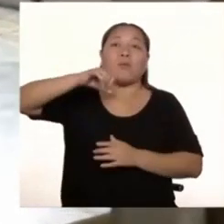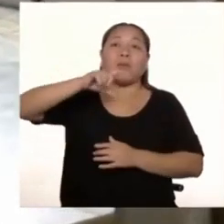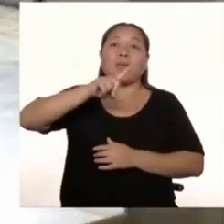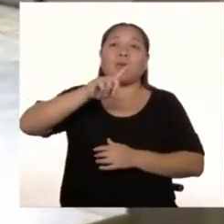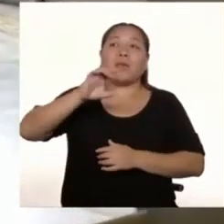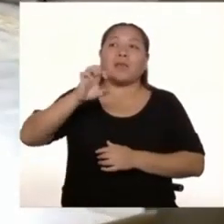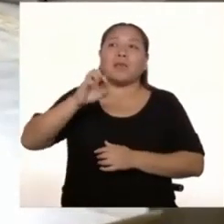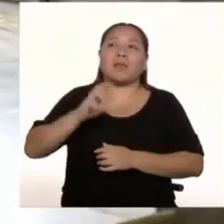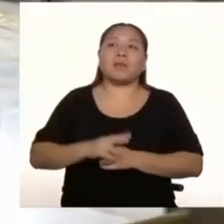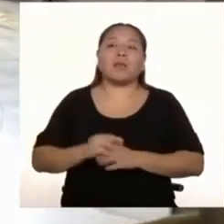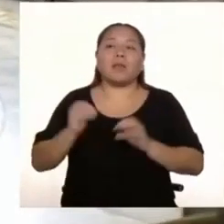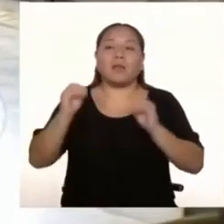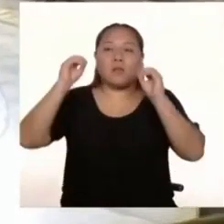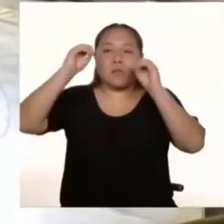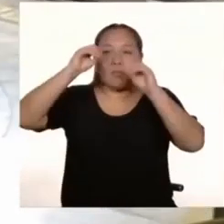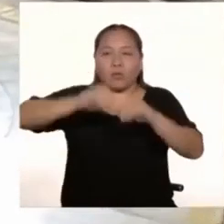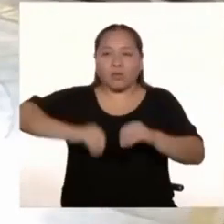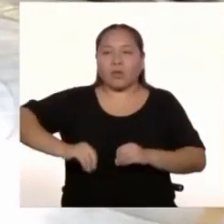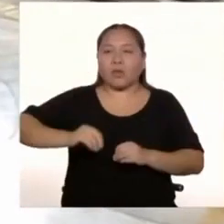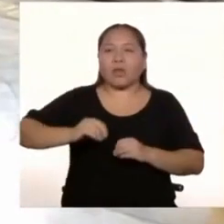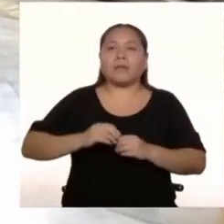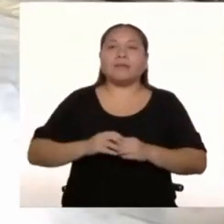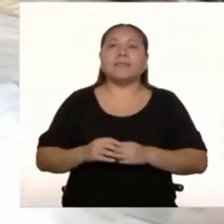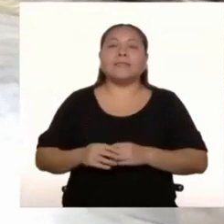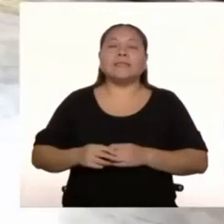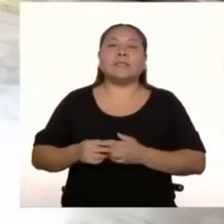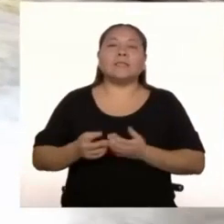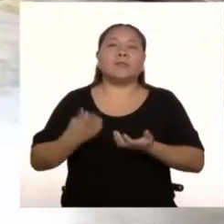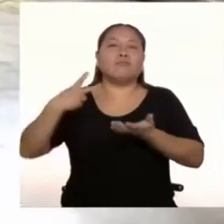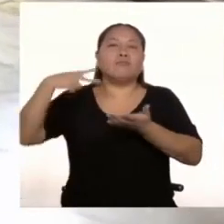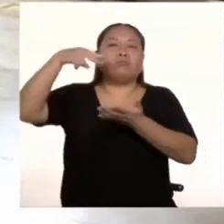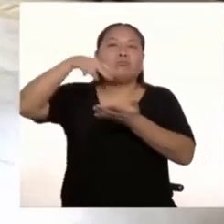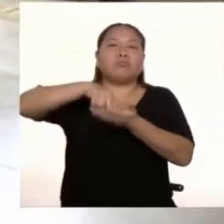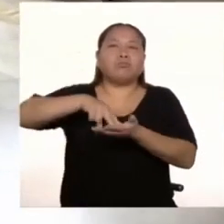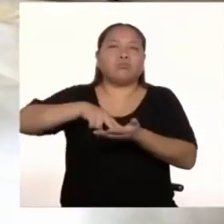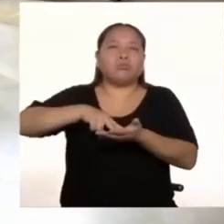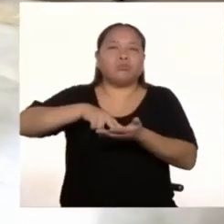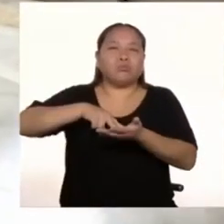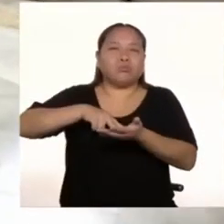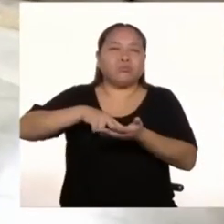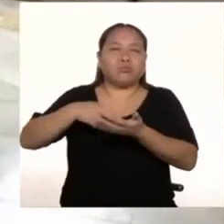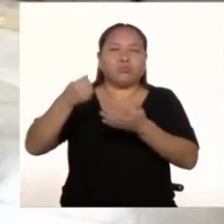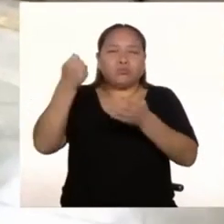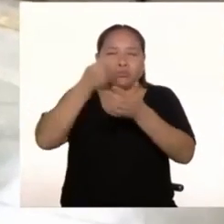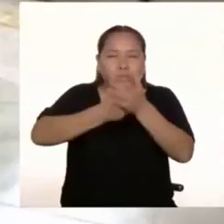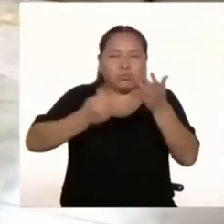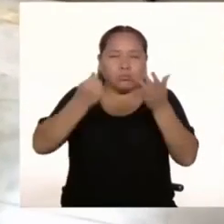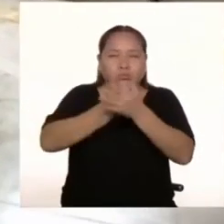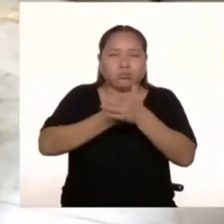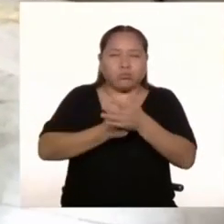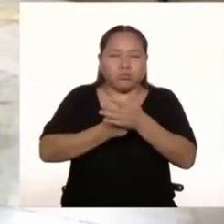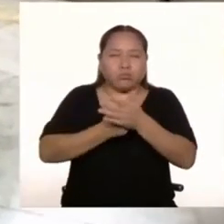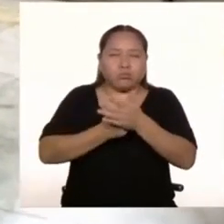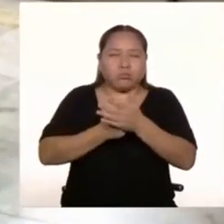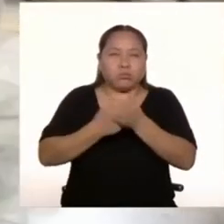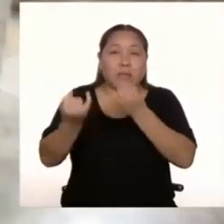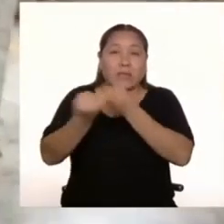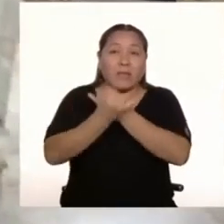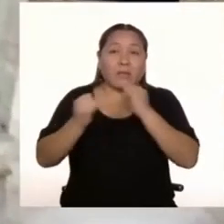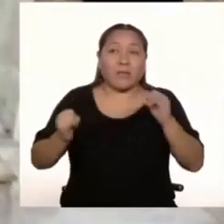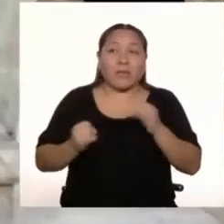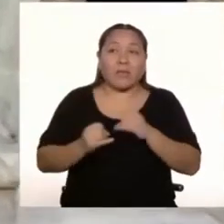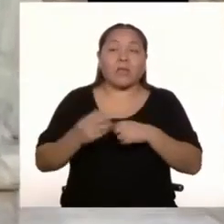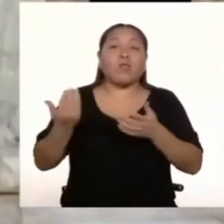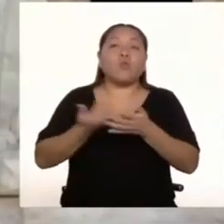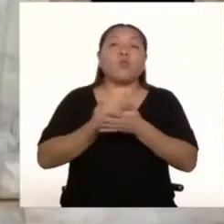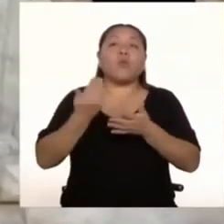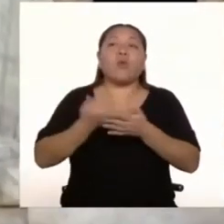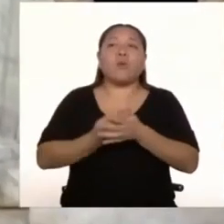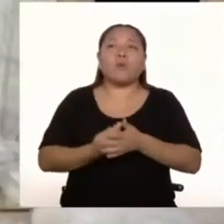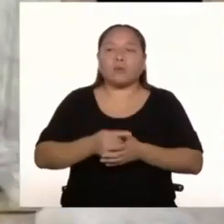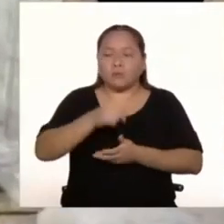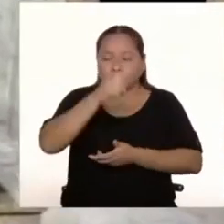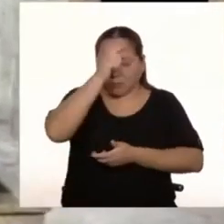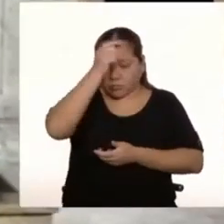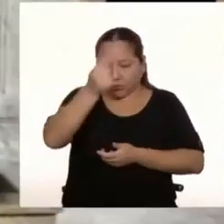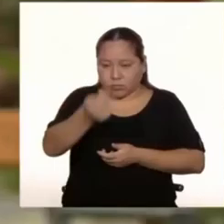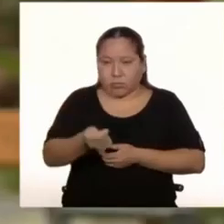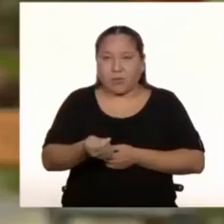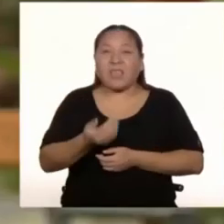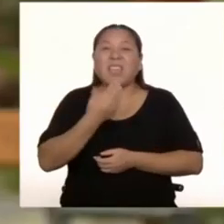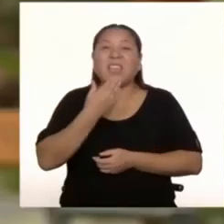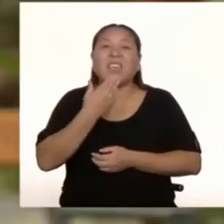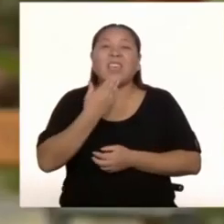héroes oficiales y se van a hacer como nuevas exequias, pero ya de manera pues manejada por el propio